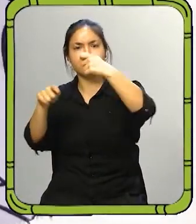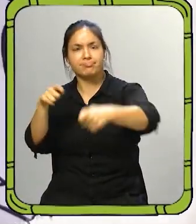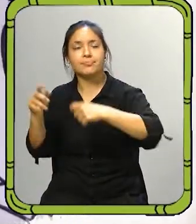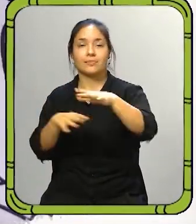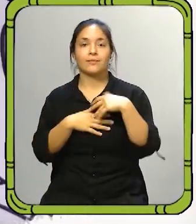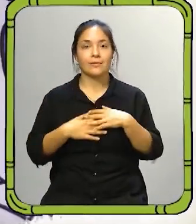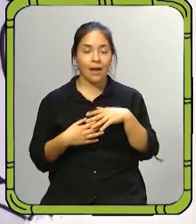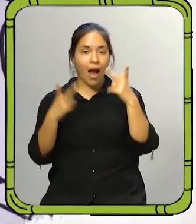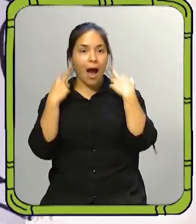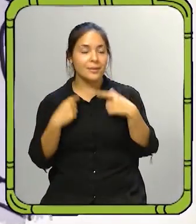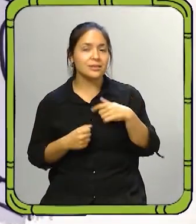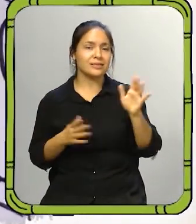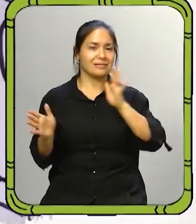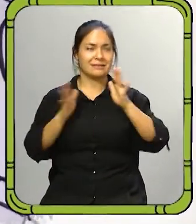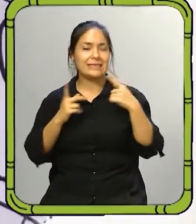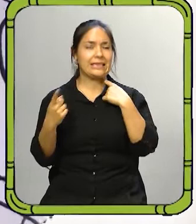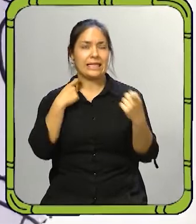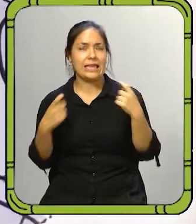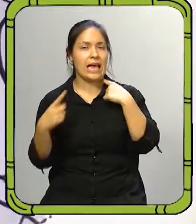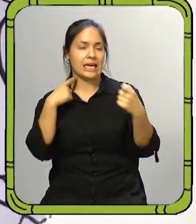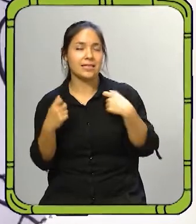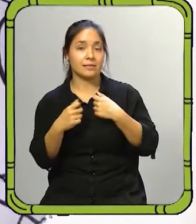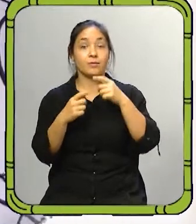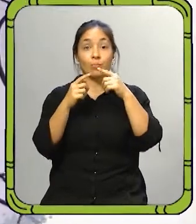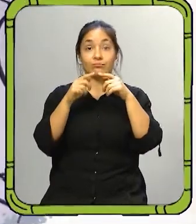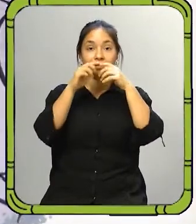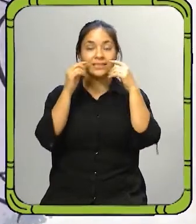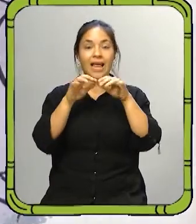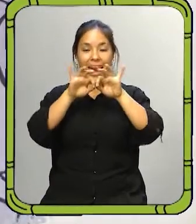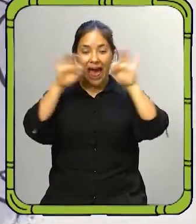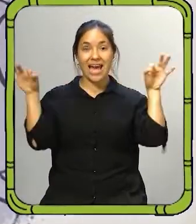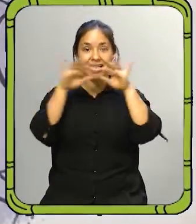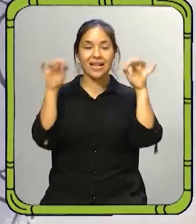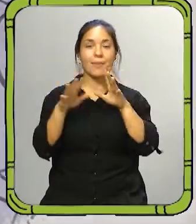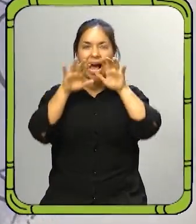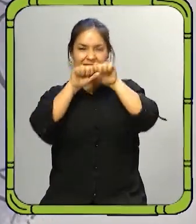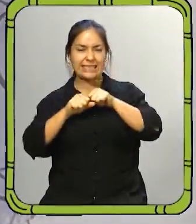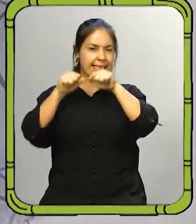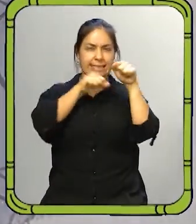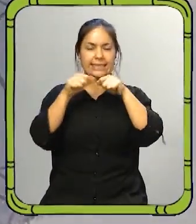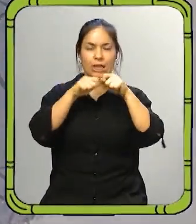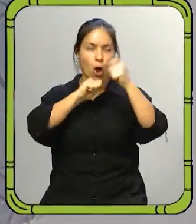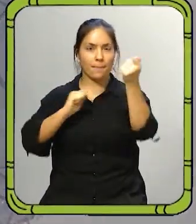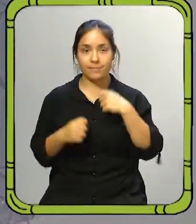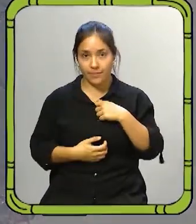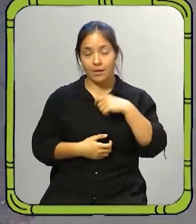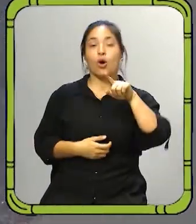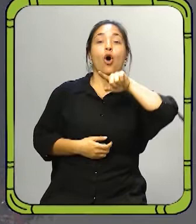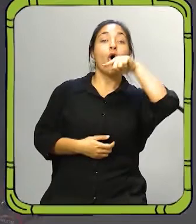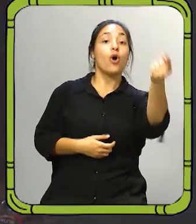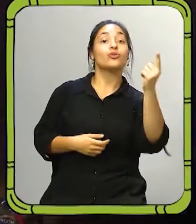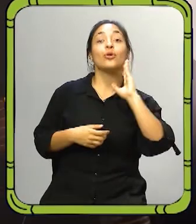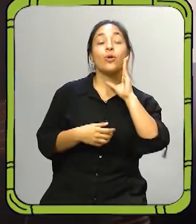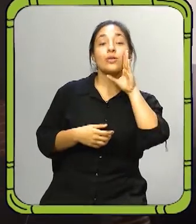más no poder y ya empezaba a cortar las lanas con los afilados dientes que tenía. Cuando el lobito negro por una ventana había espiado lo sucedido, empezó a aullar